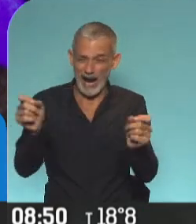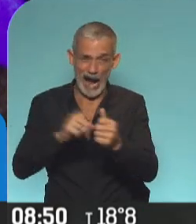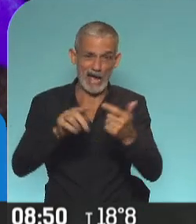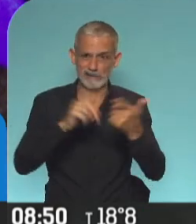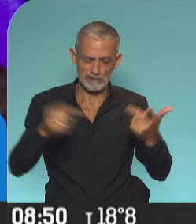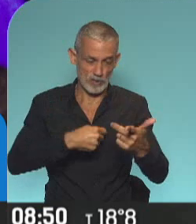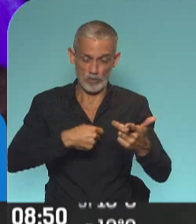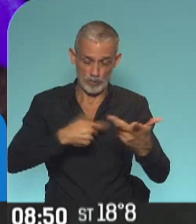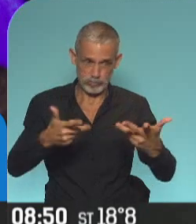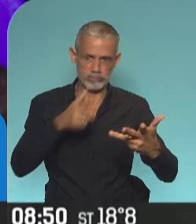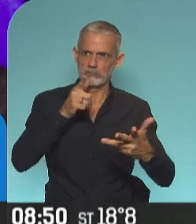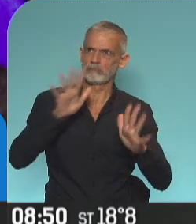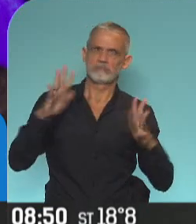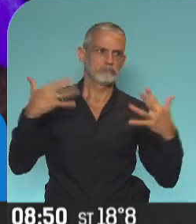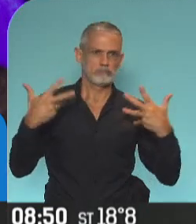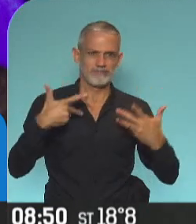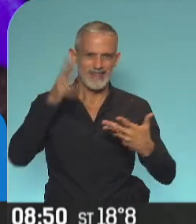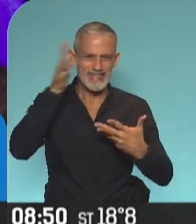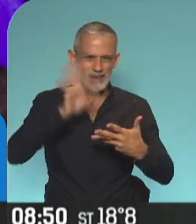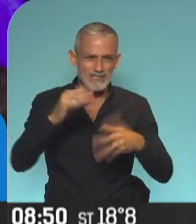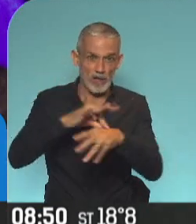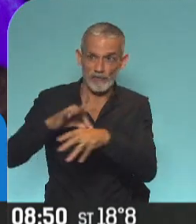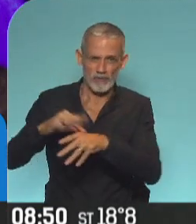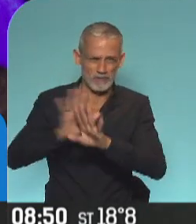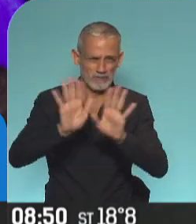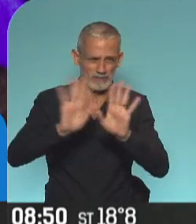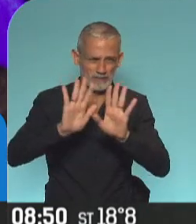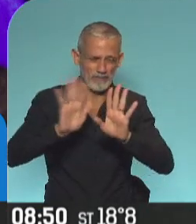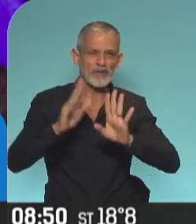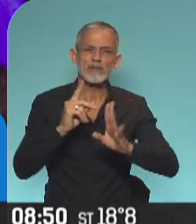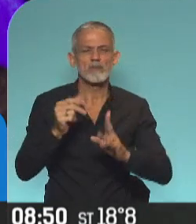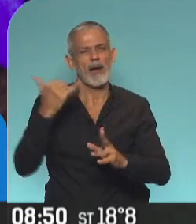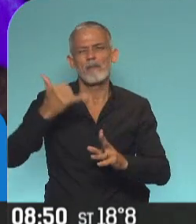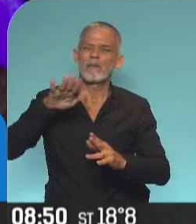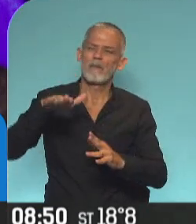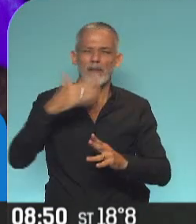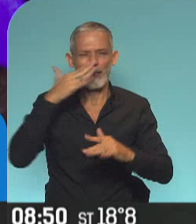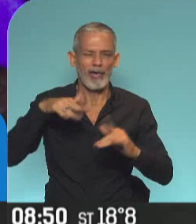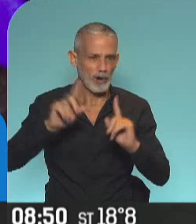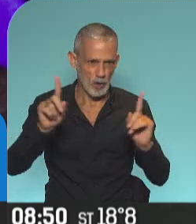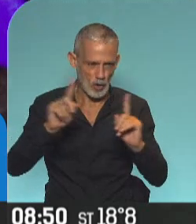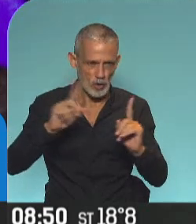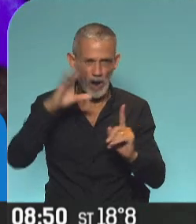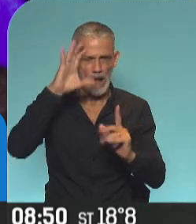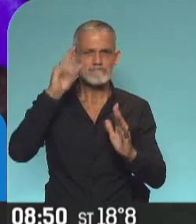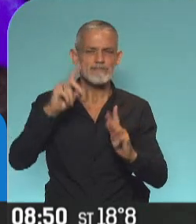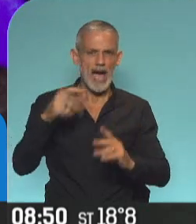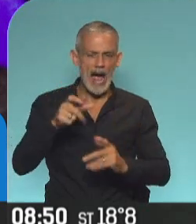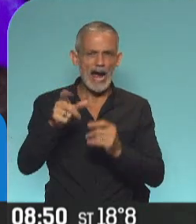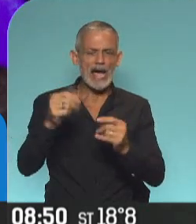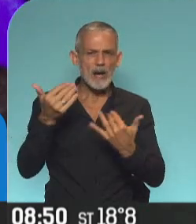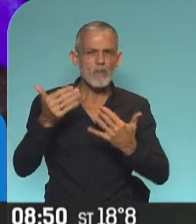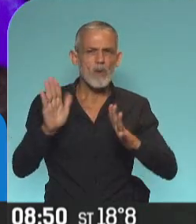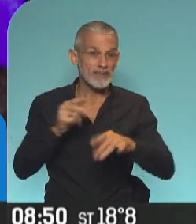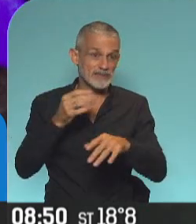semanas cardiovasculares parece que uno está aplastado por las enfermedades pero tampoco hay que minimizar las hay que acordarse y el consejo que siempre damos